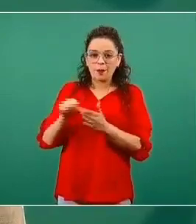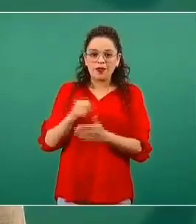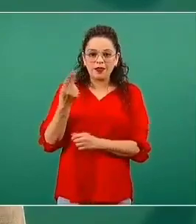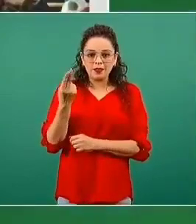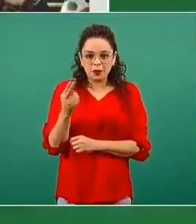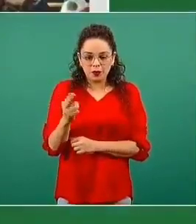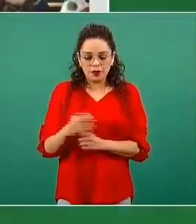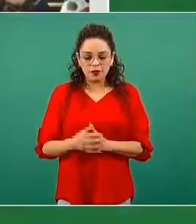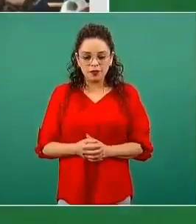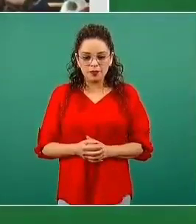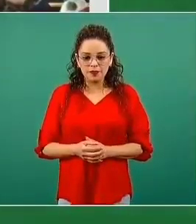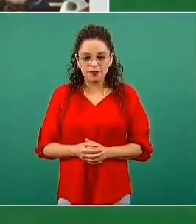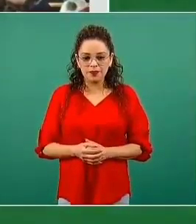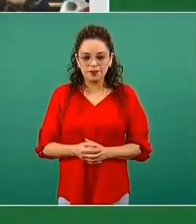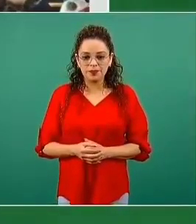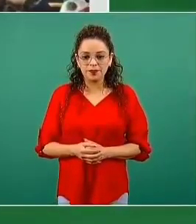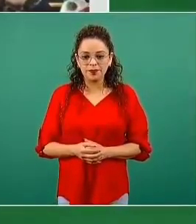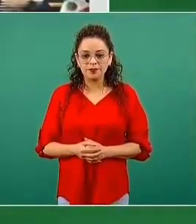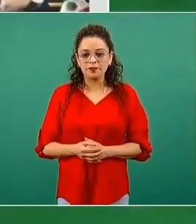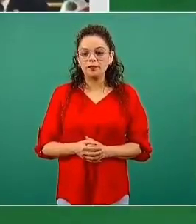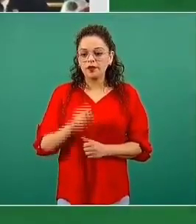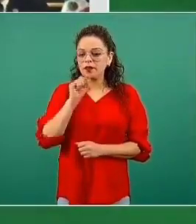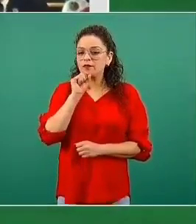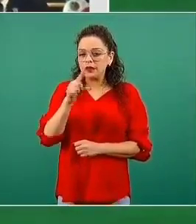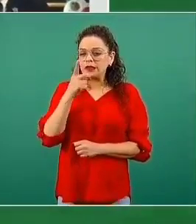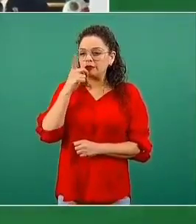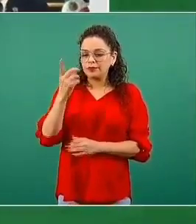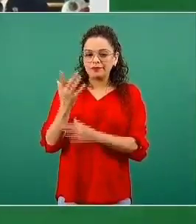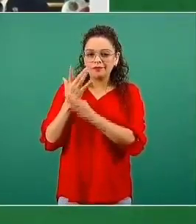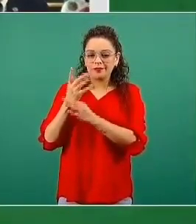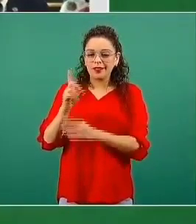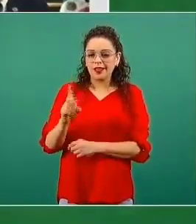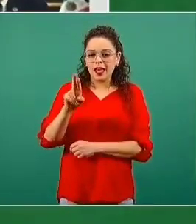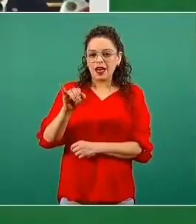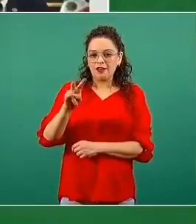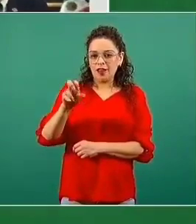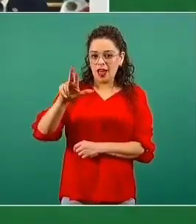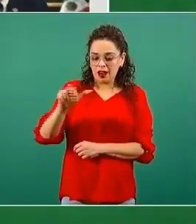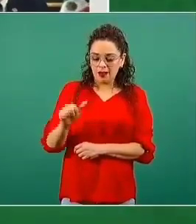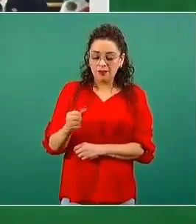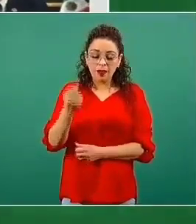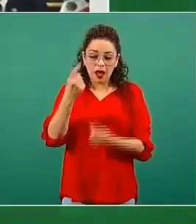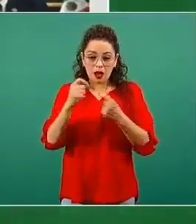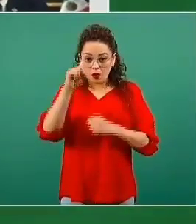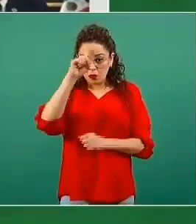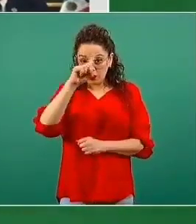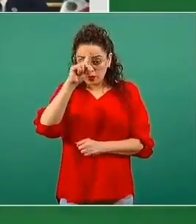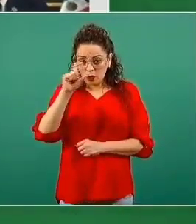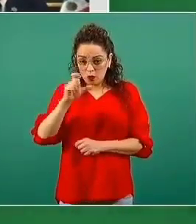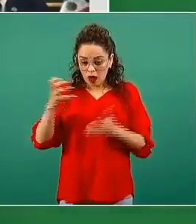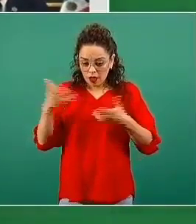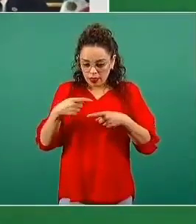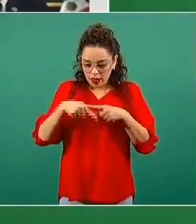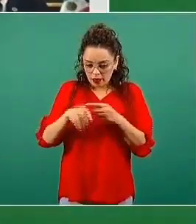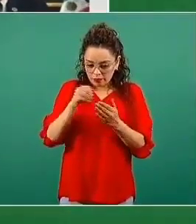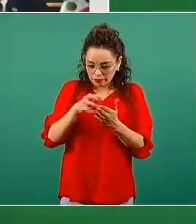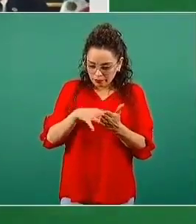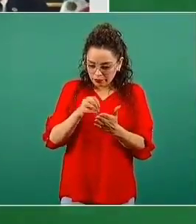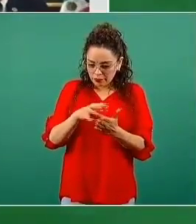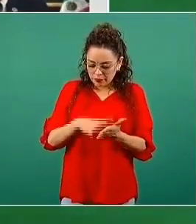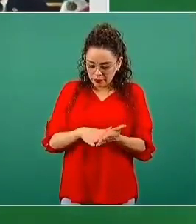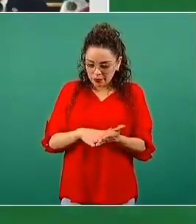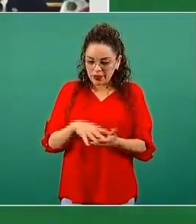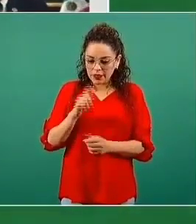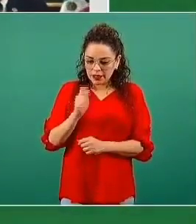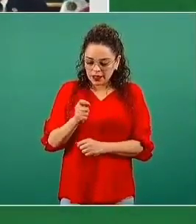decía también el doctor Rivera, algunas de las recomendaciones en el momento en que fueran formuladas, en parte eran un